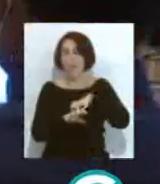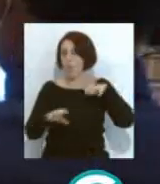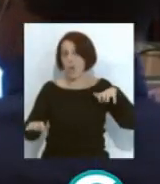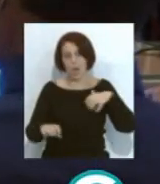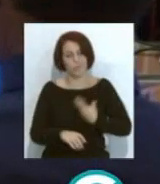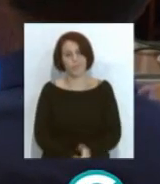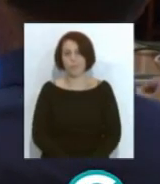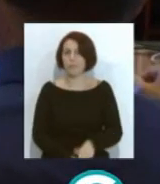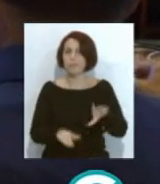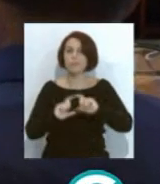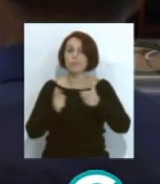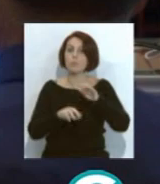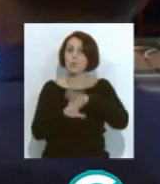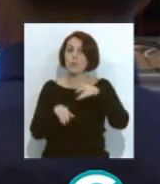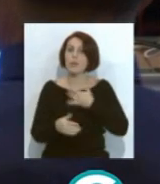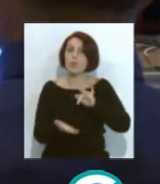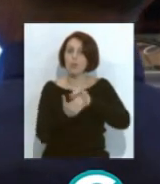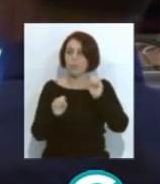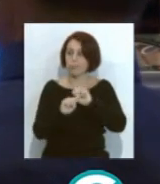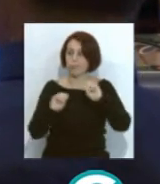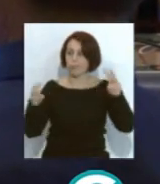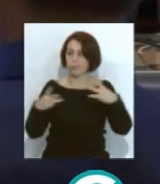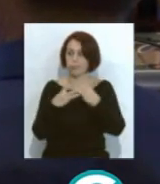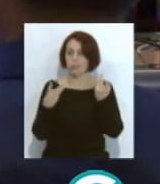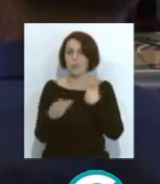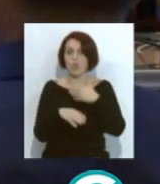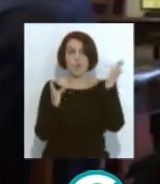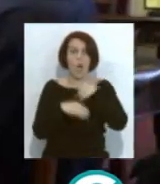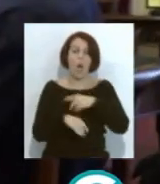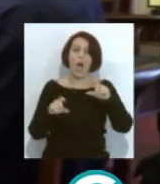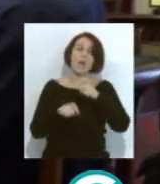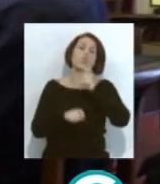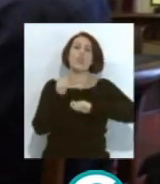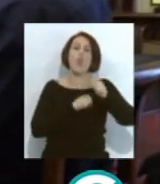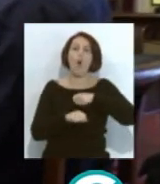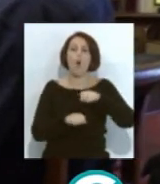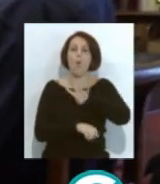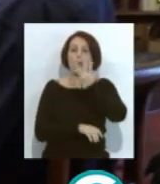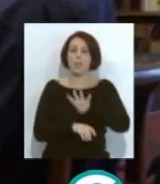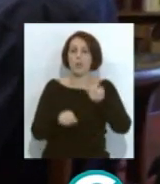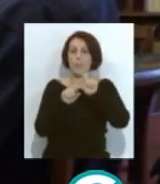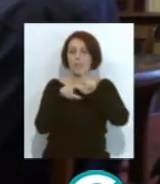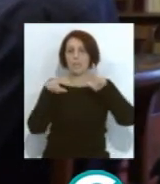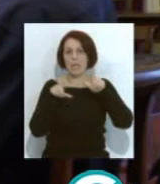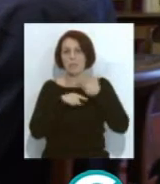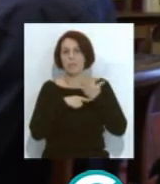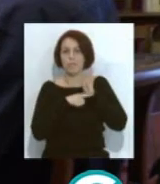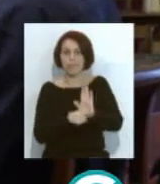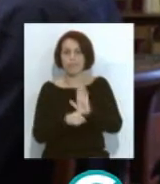La reunión última, celebrada de forma telemática, no han estado ni la Asociación de Cuartetos, cuyo representante excusó su